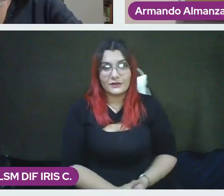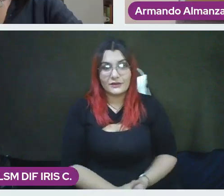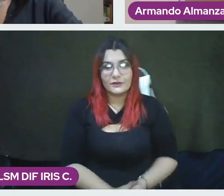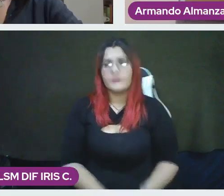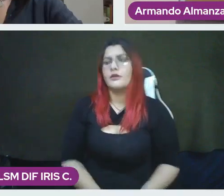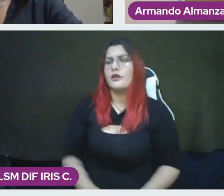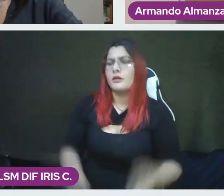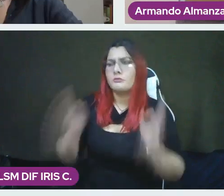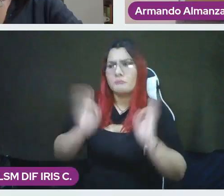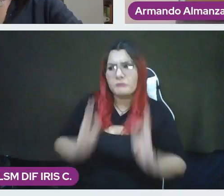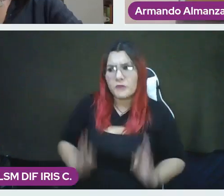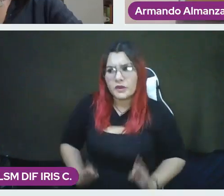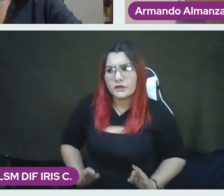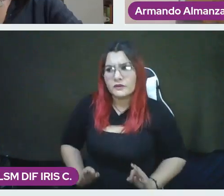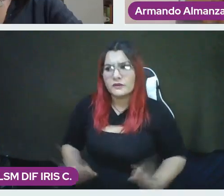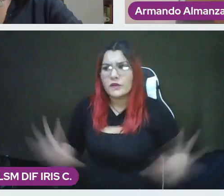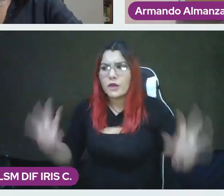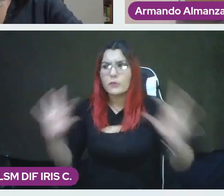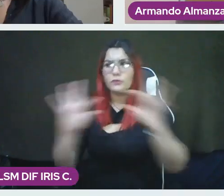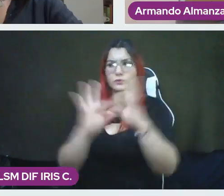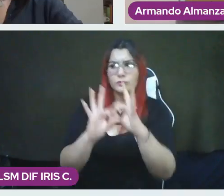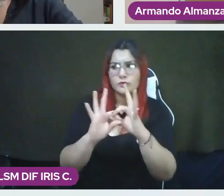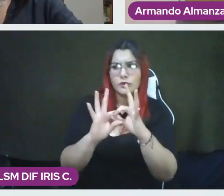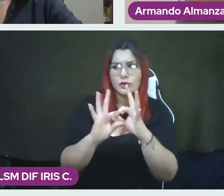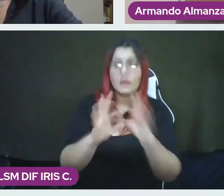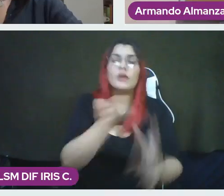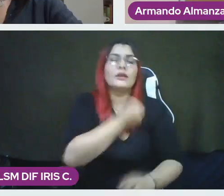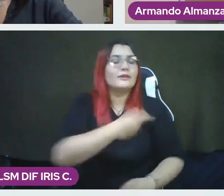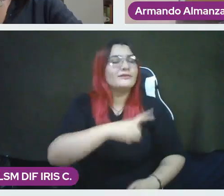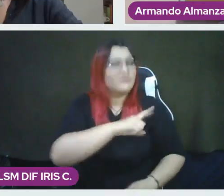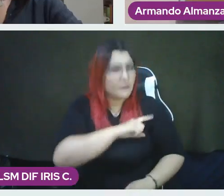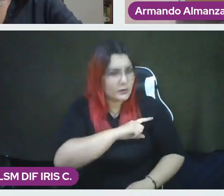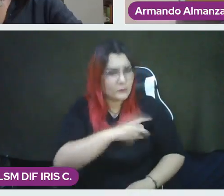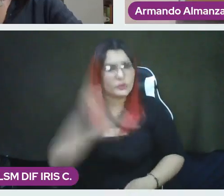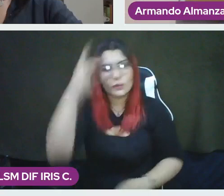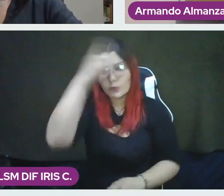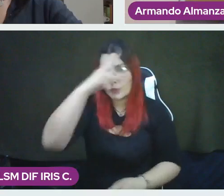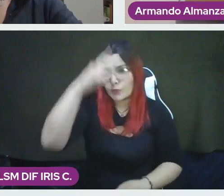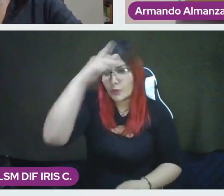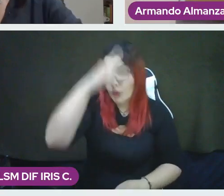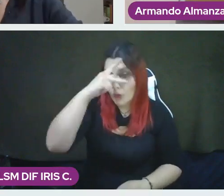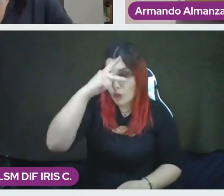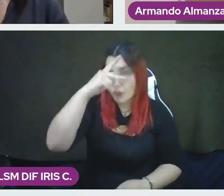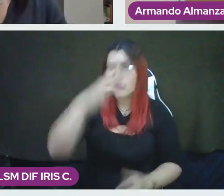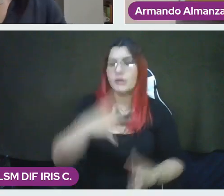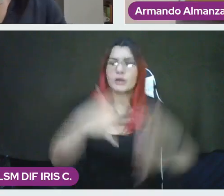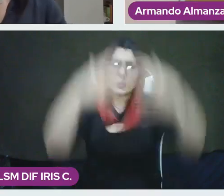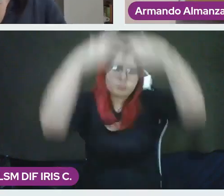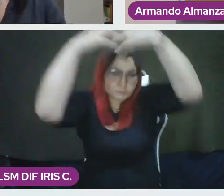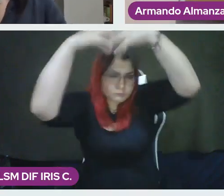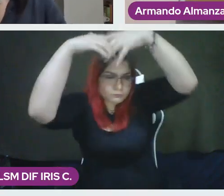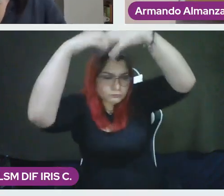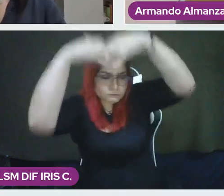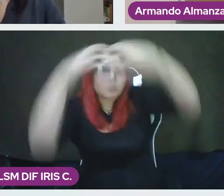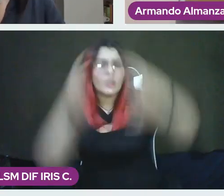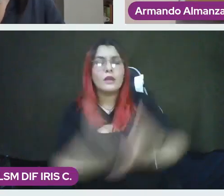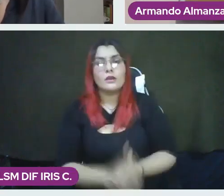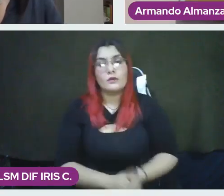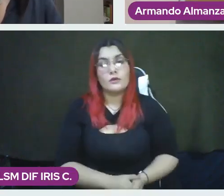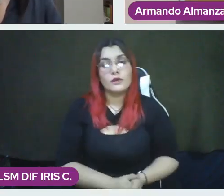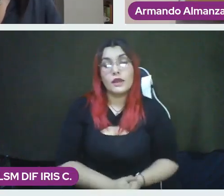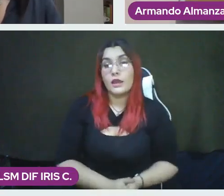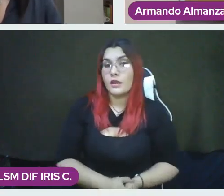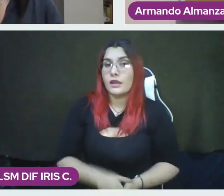¿sí? Pero también con esta parte emocional que justamente se crea en